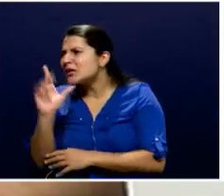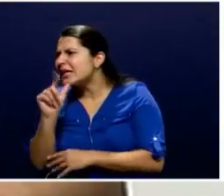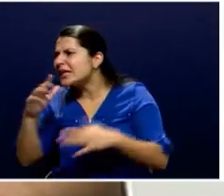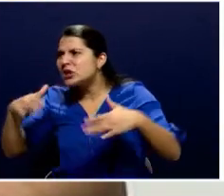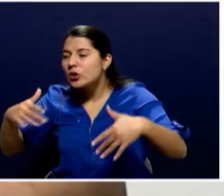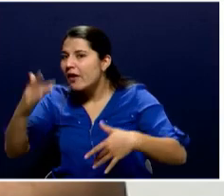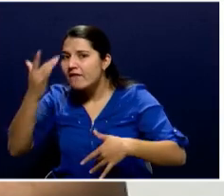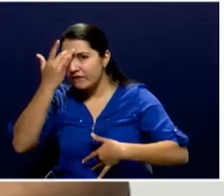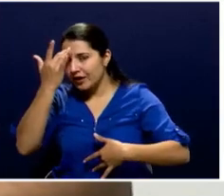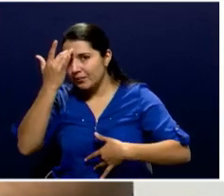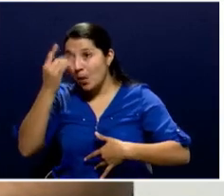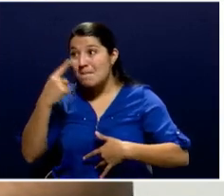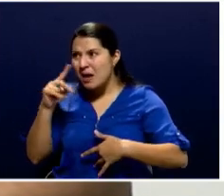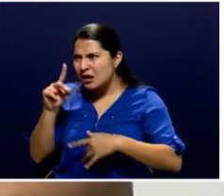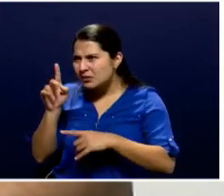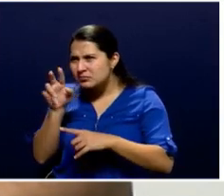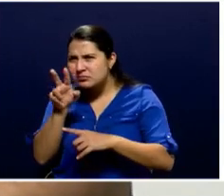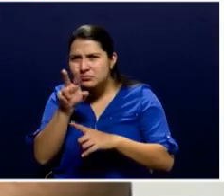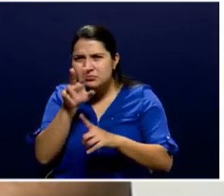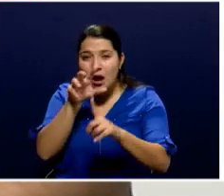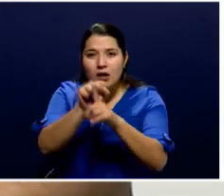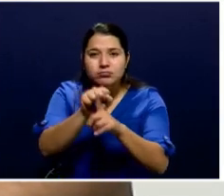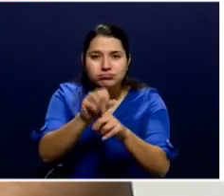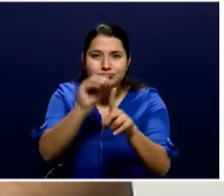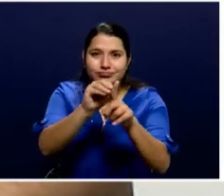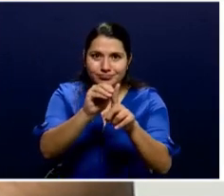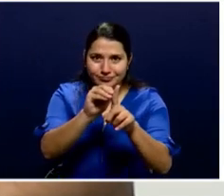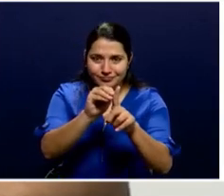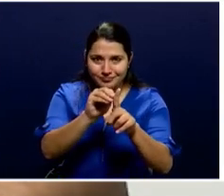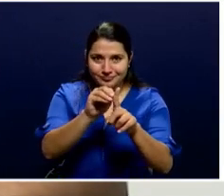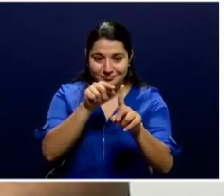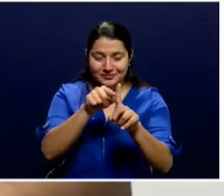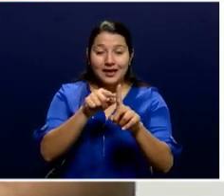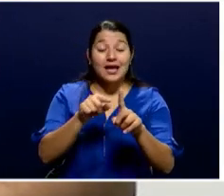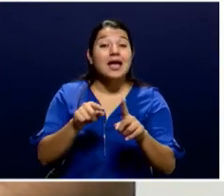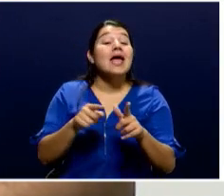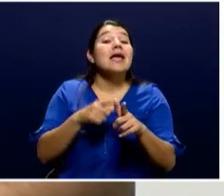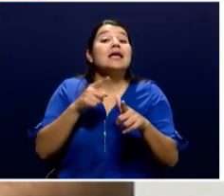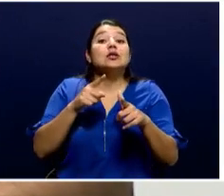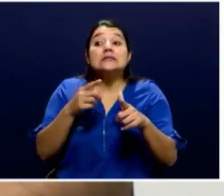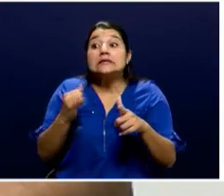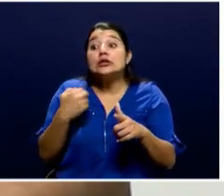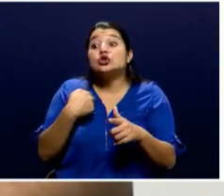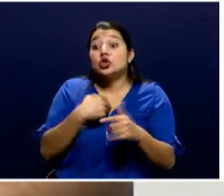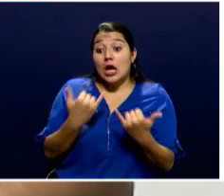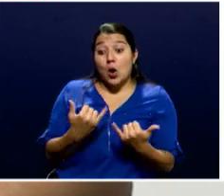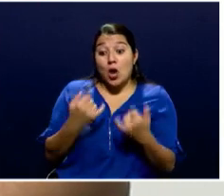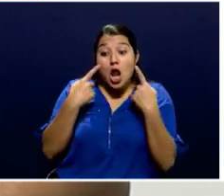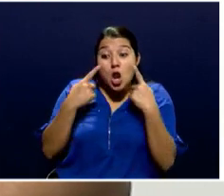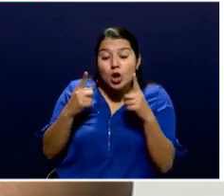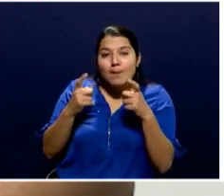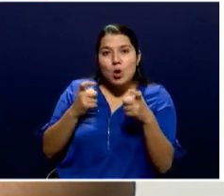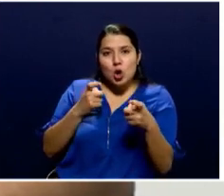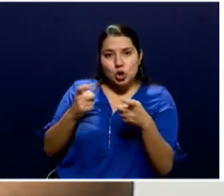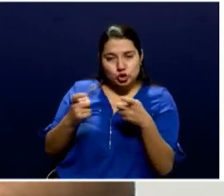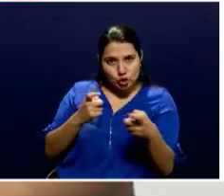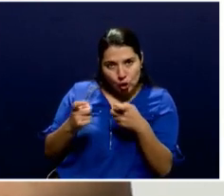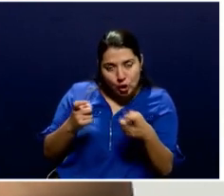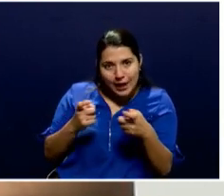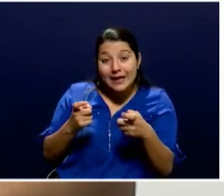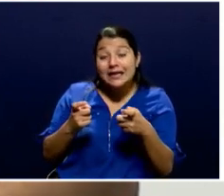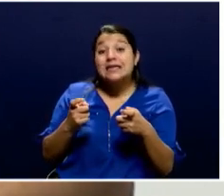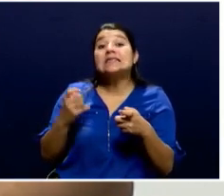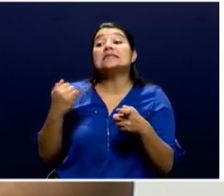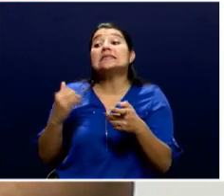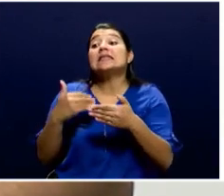población y por más que lo contengamos, en cualquier otro momento, si el virus vuelve a entrar porque se